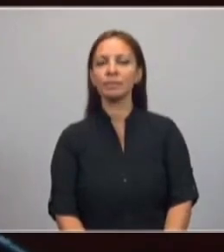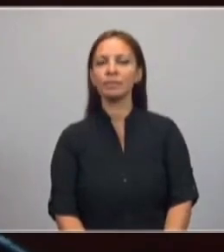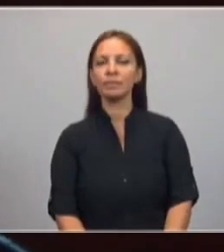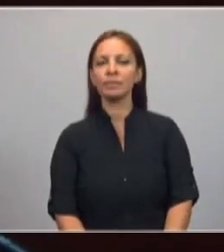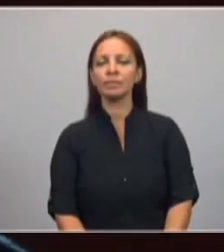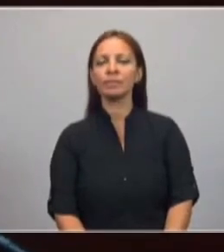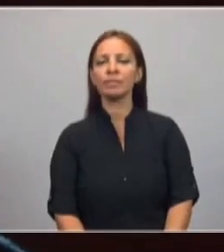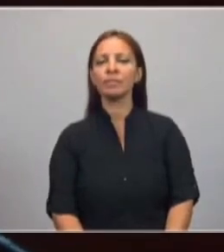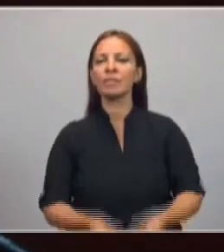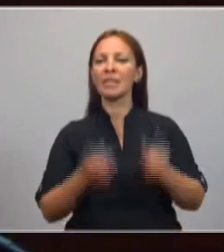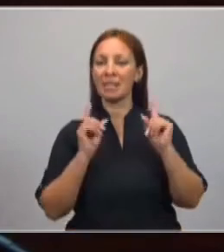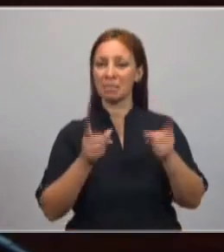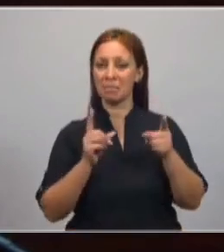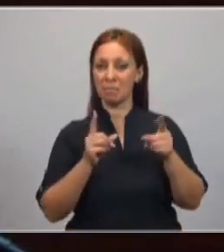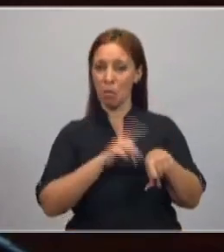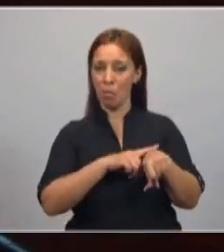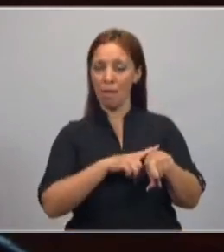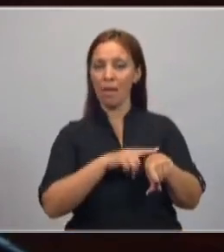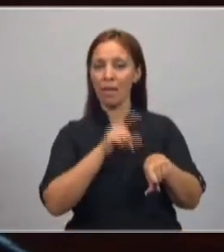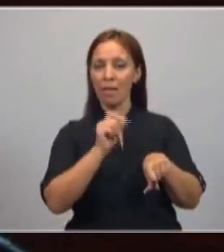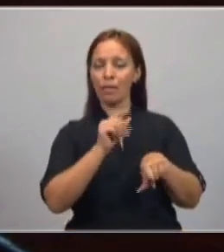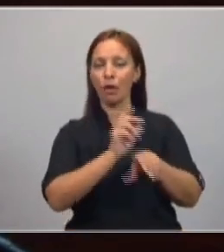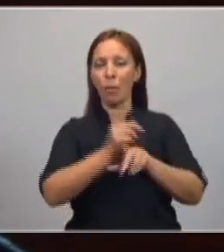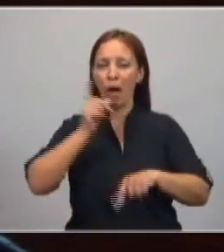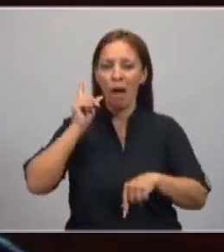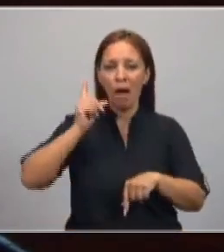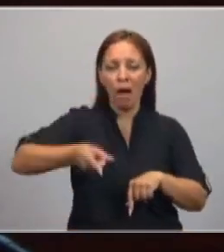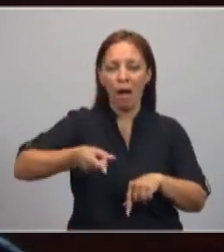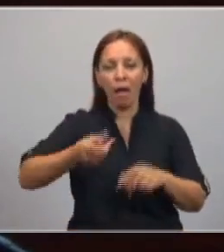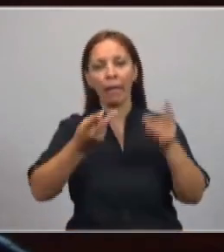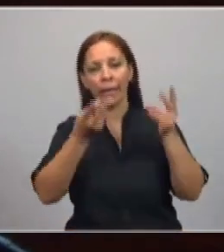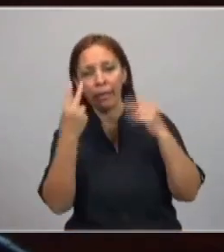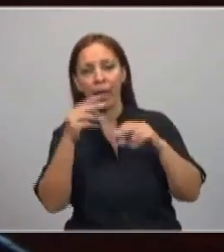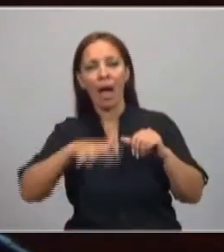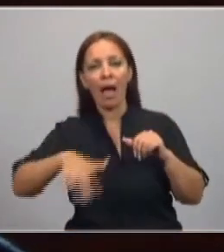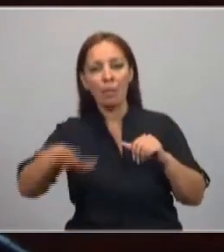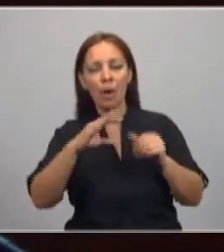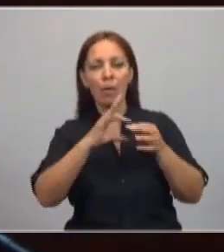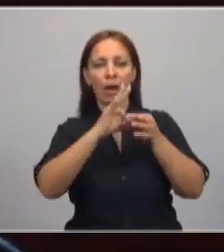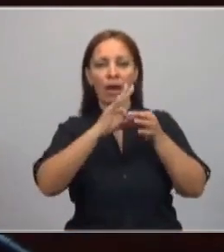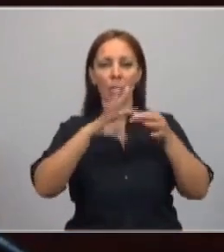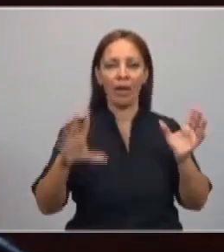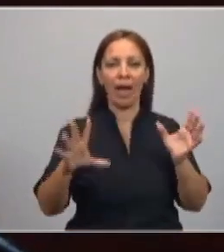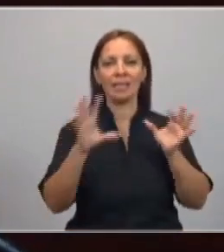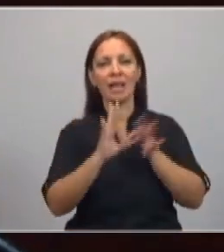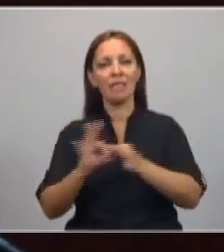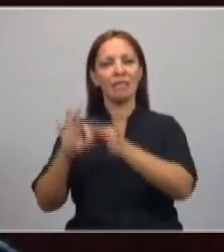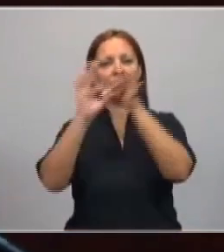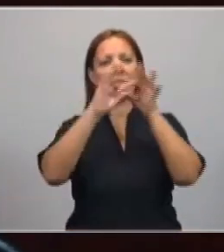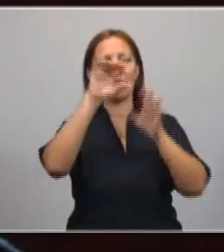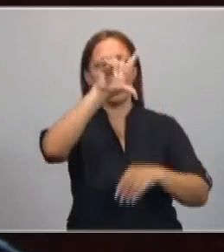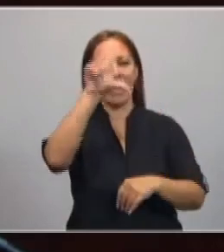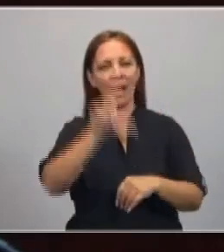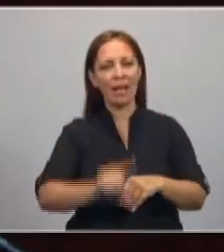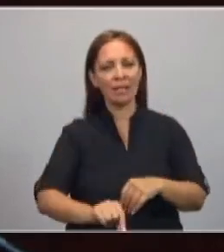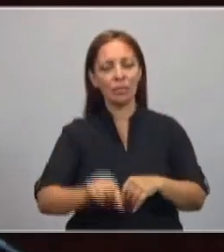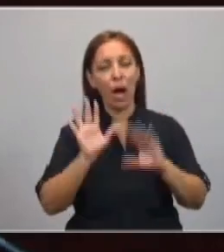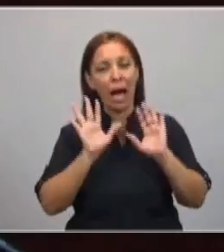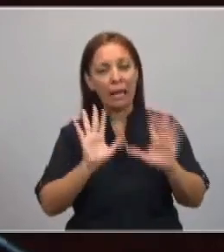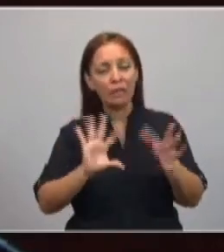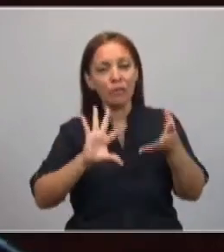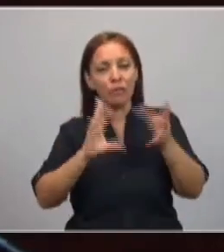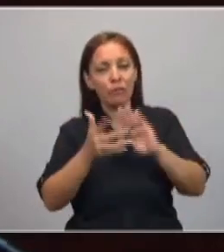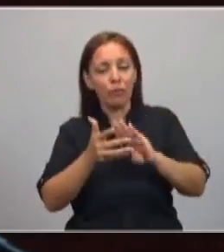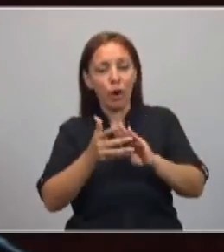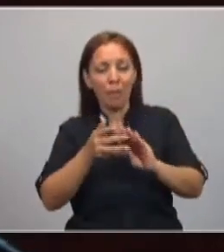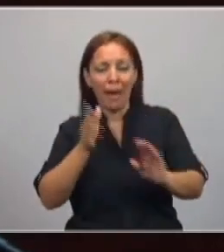Después de someter al pueblo, a la democracia, al federalismo, a una agresión inédita y